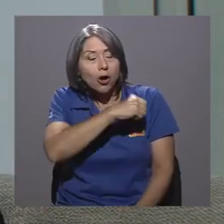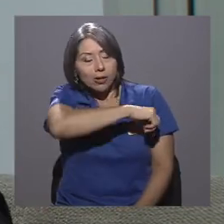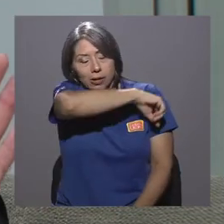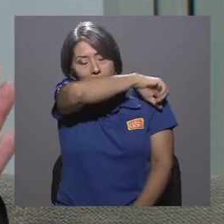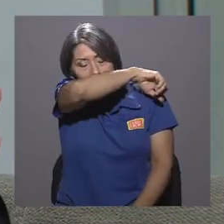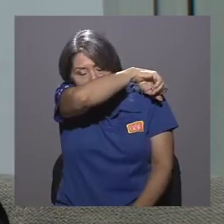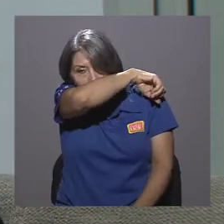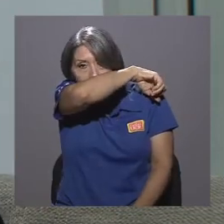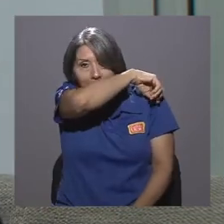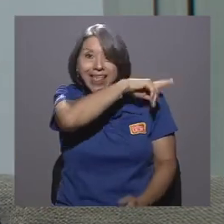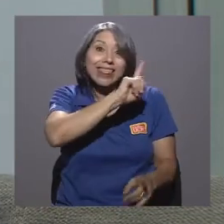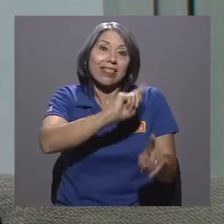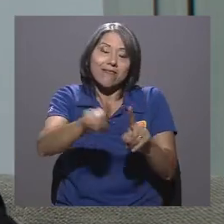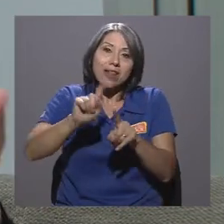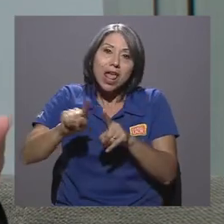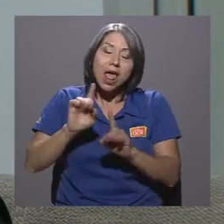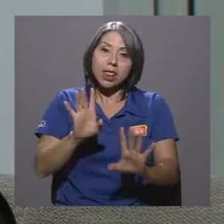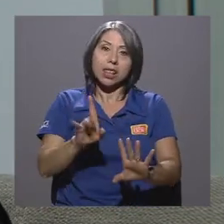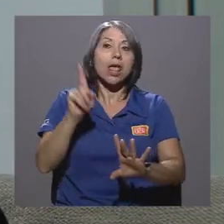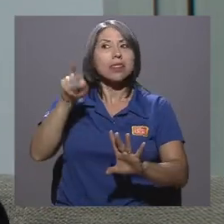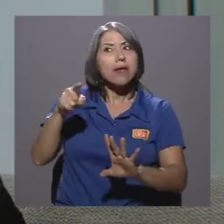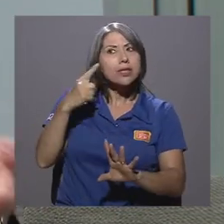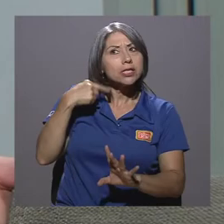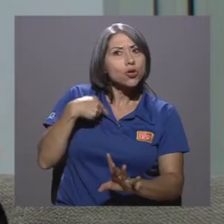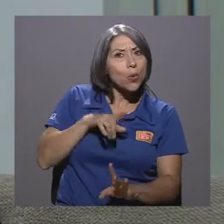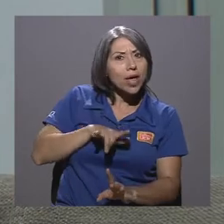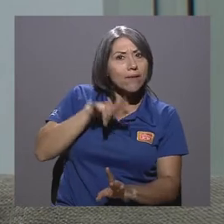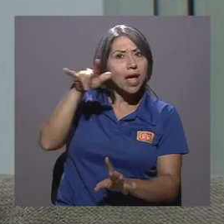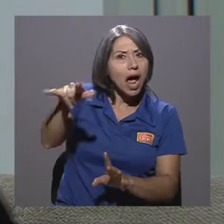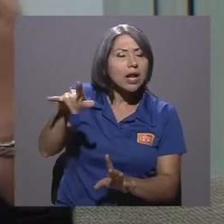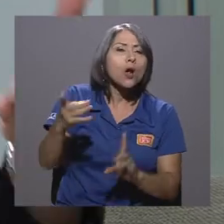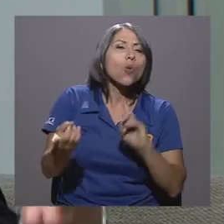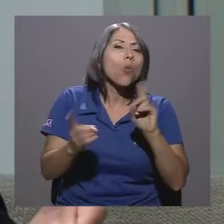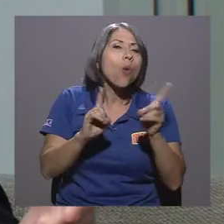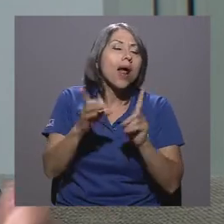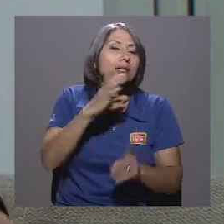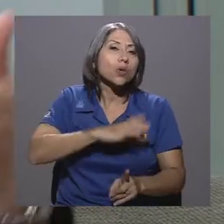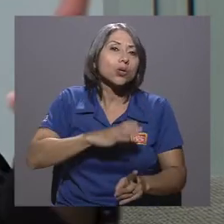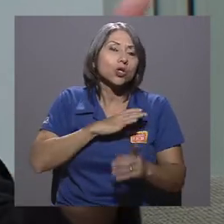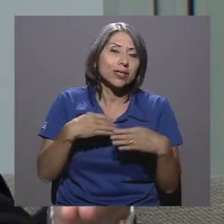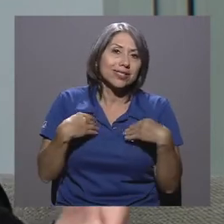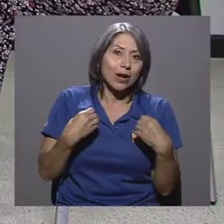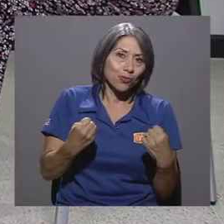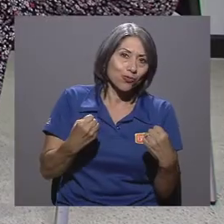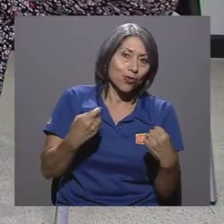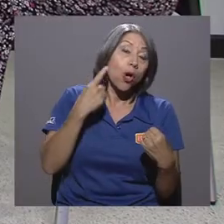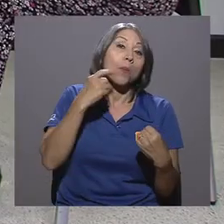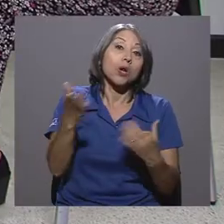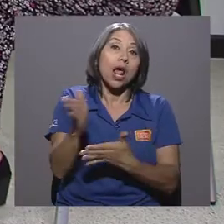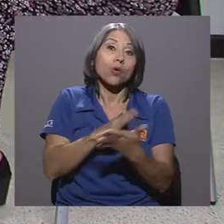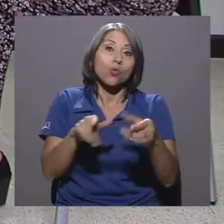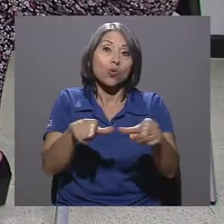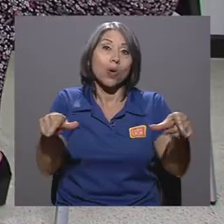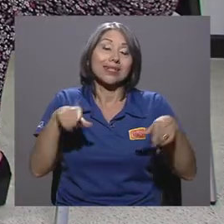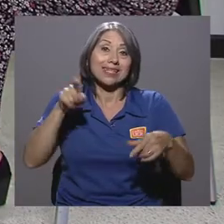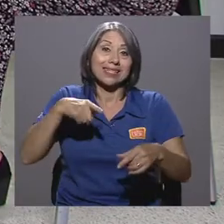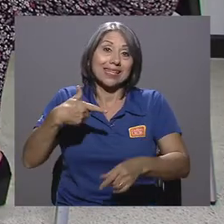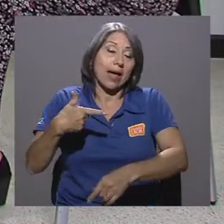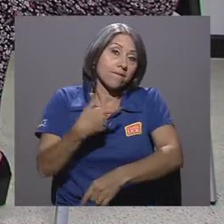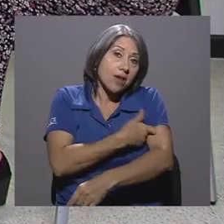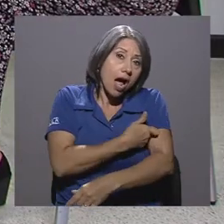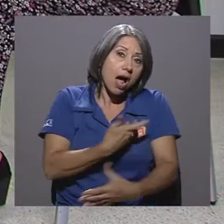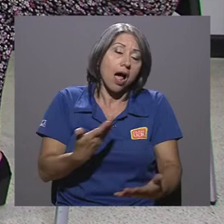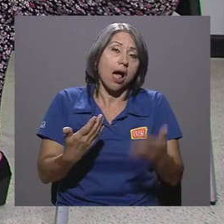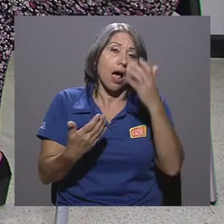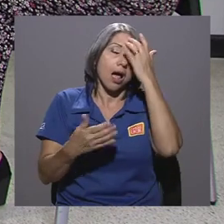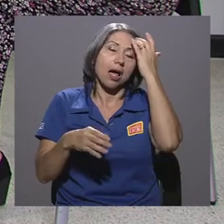los requerimientos de salud del viajero que se están solicitando, porque en algunos lugares hay vacunación, en este